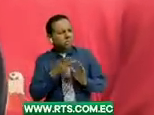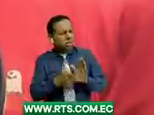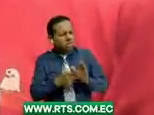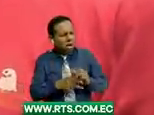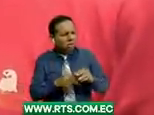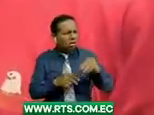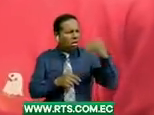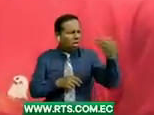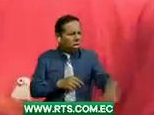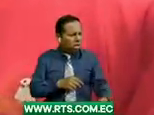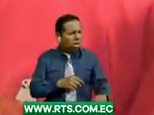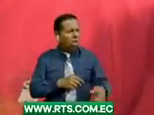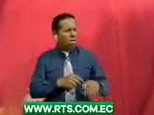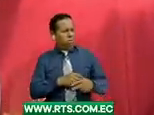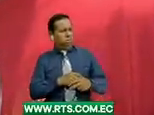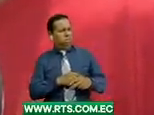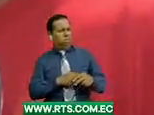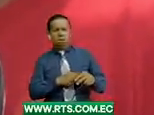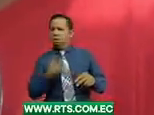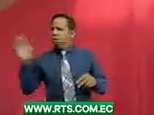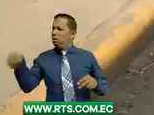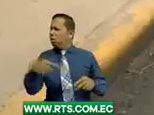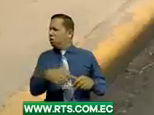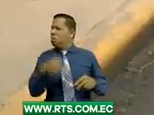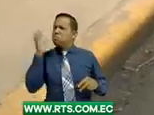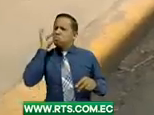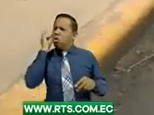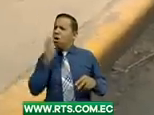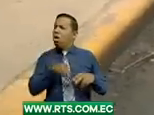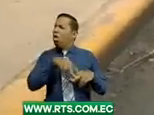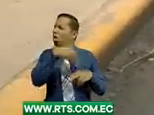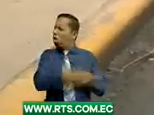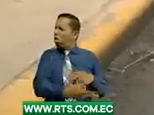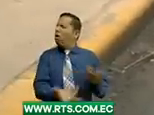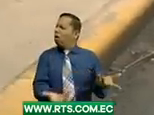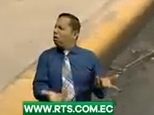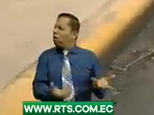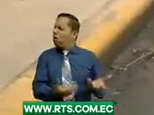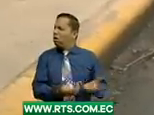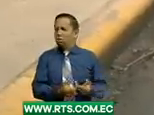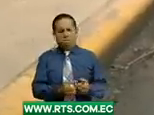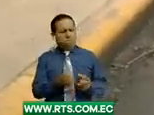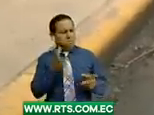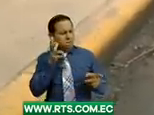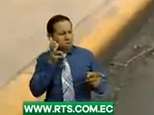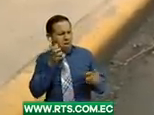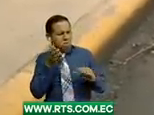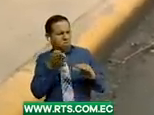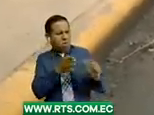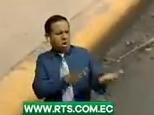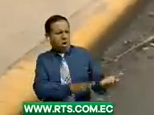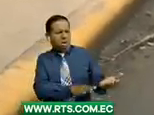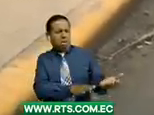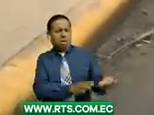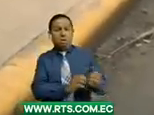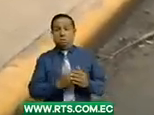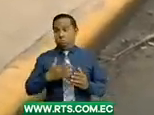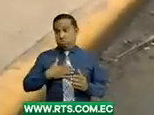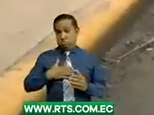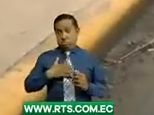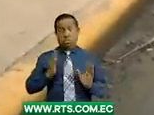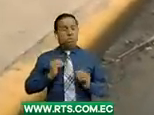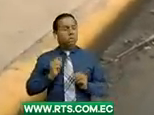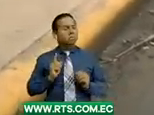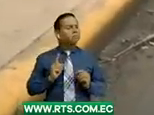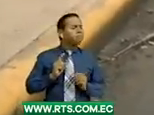botada en la vereda, en toda la vereda estaba botada, y nos decían que la señora estaba posiblemente sin vida. Entonces yo me acerqué más a